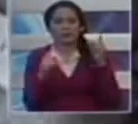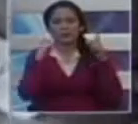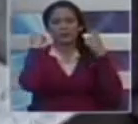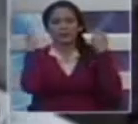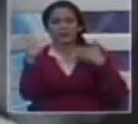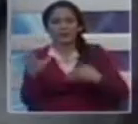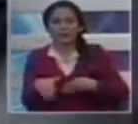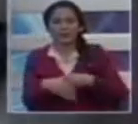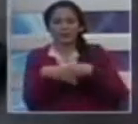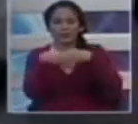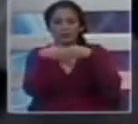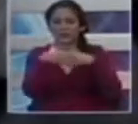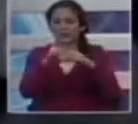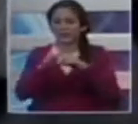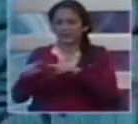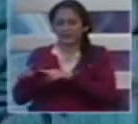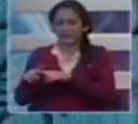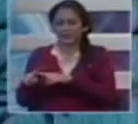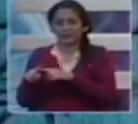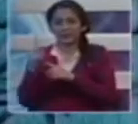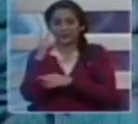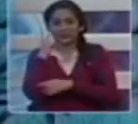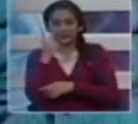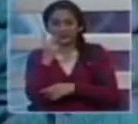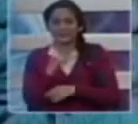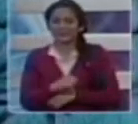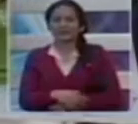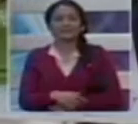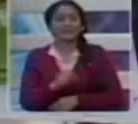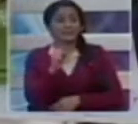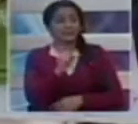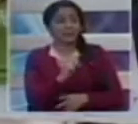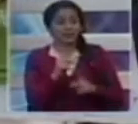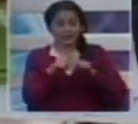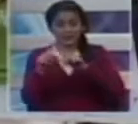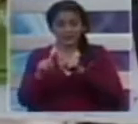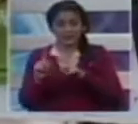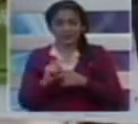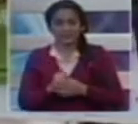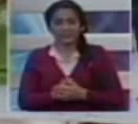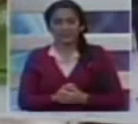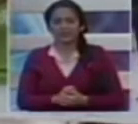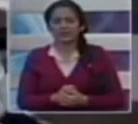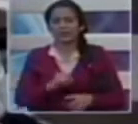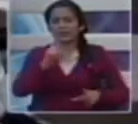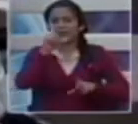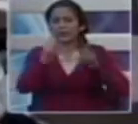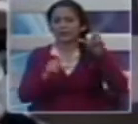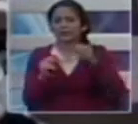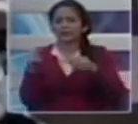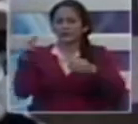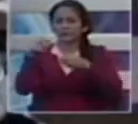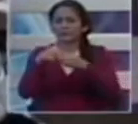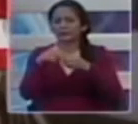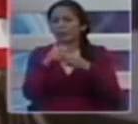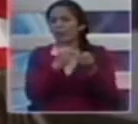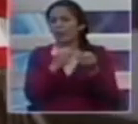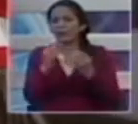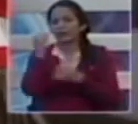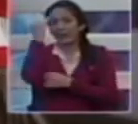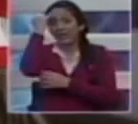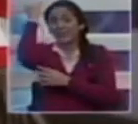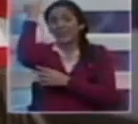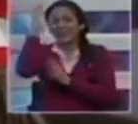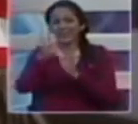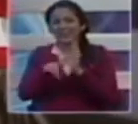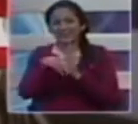a ver que hay todo variedad. Tipo de regalos. Hay variedad. Exacto. ¿Y cuántos emprendedores participan, María José? Bueno,